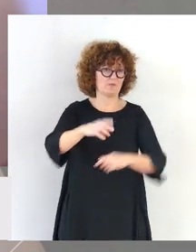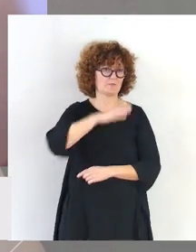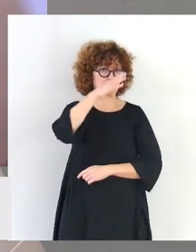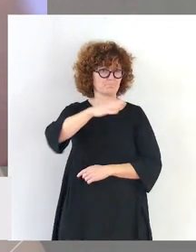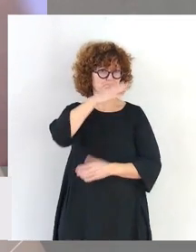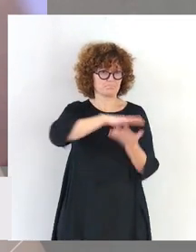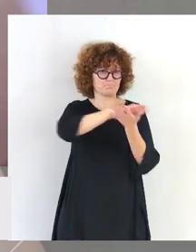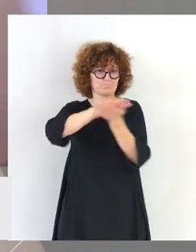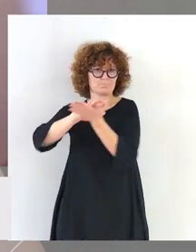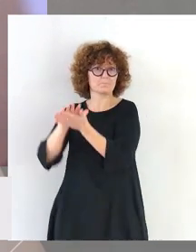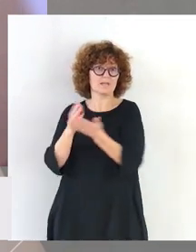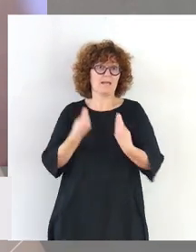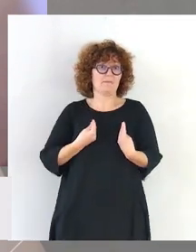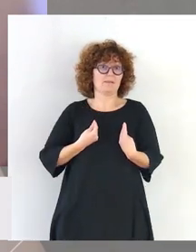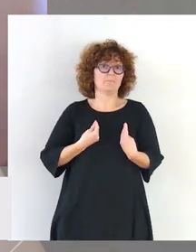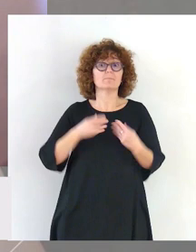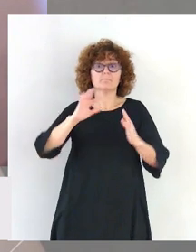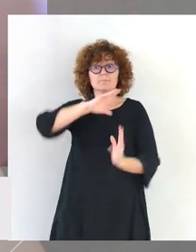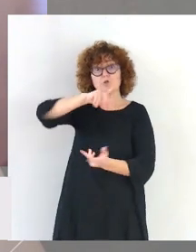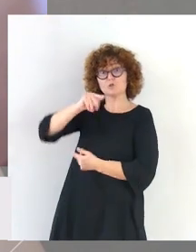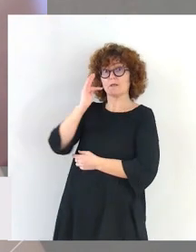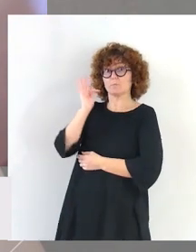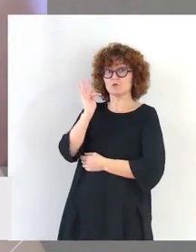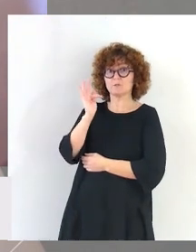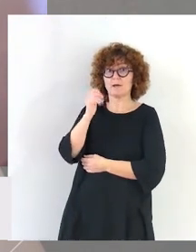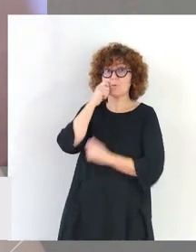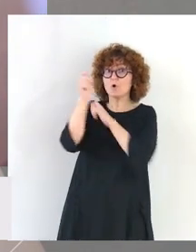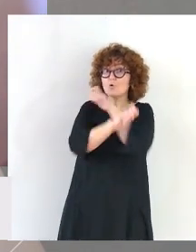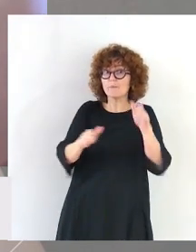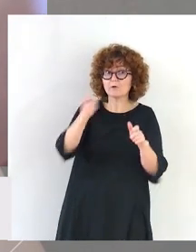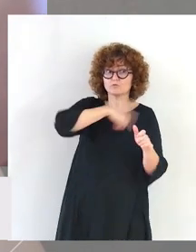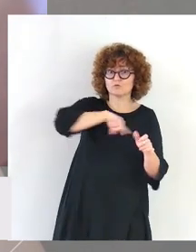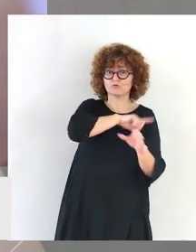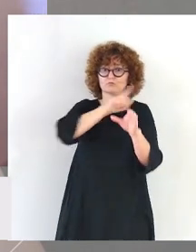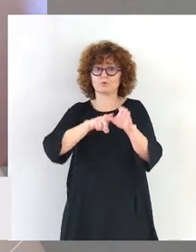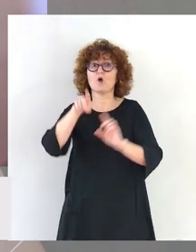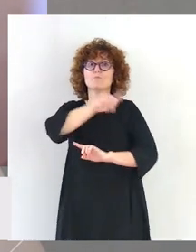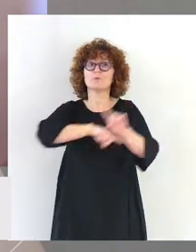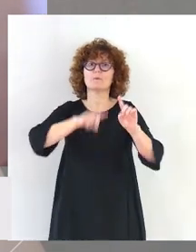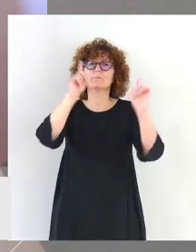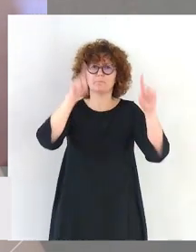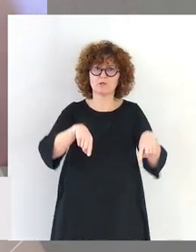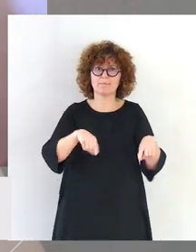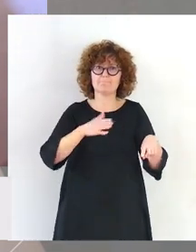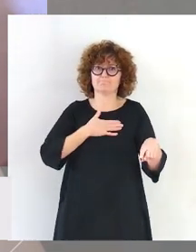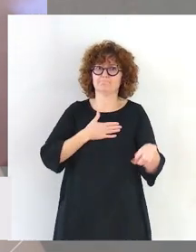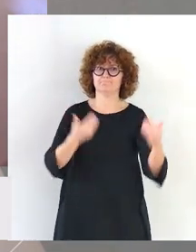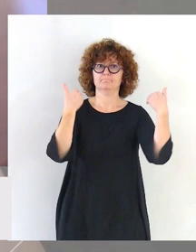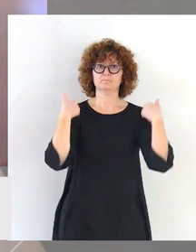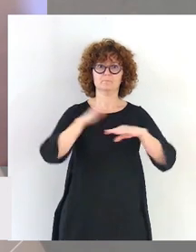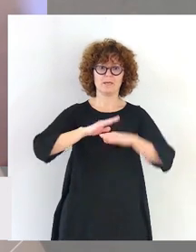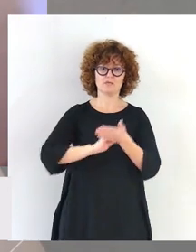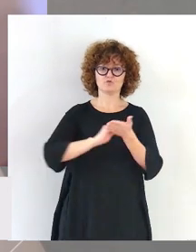de la vida la buena noticia bueno para lo bueno y para lo malo como humanos somos parte del problema pero también tenemos en nuestra mano la solución no vamos